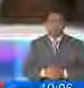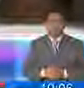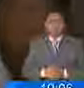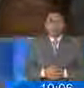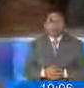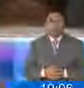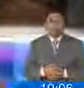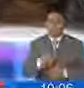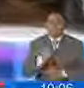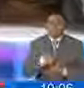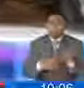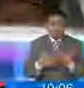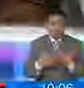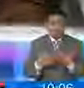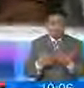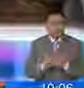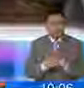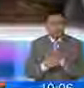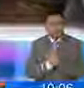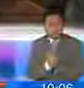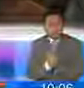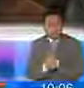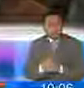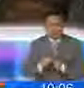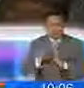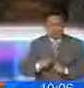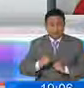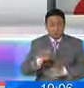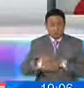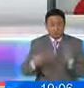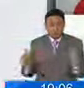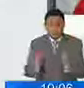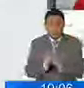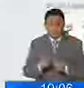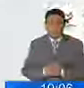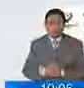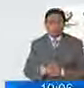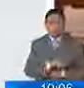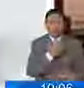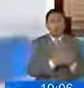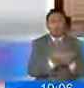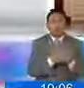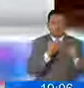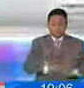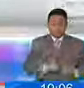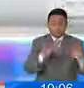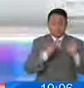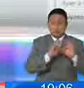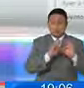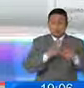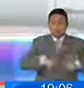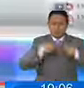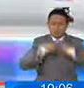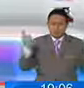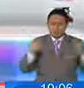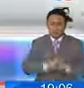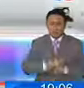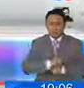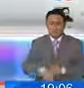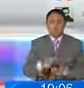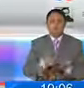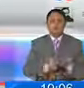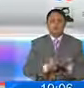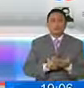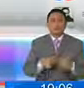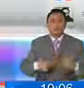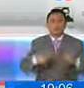nuestros hijos, queremos ser parte de la vida de nuestros hijos. Sus propuestas también se difunden en las redes sociales. Ellos mantienen reuniones permanentes y